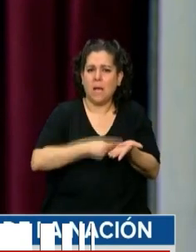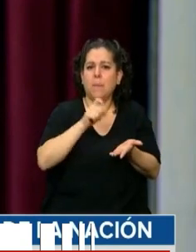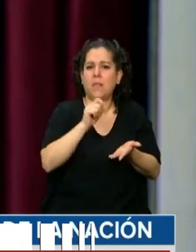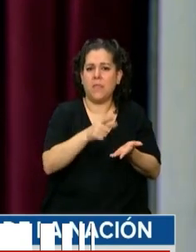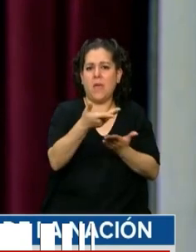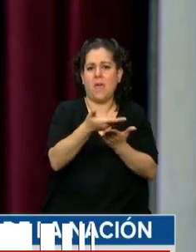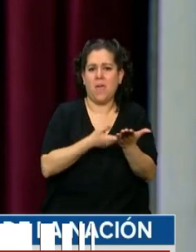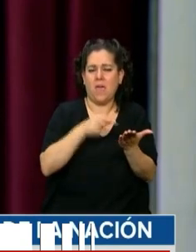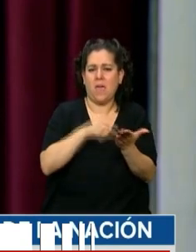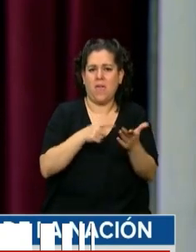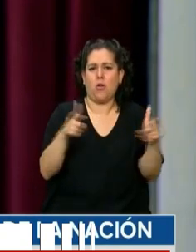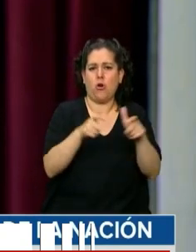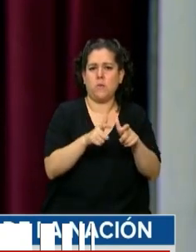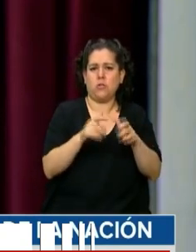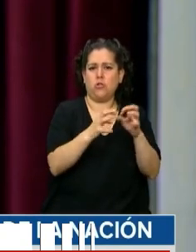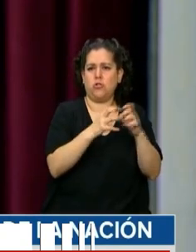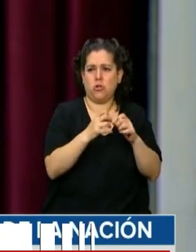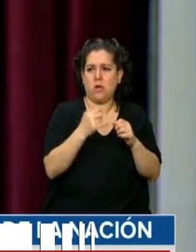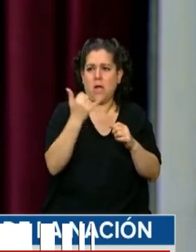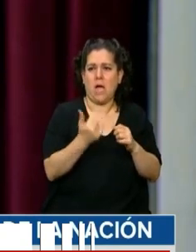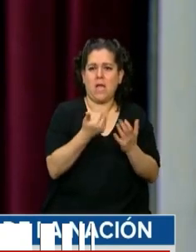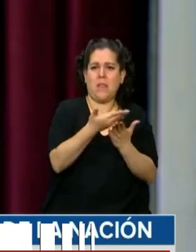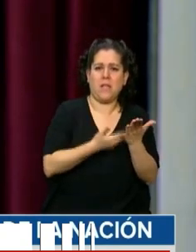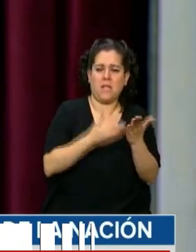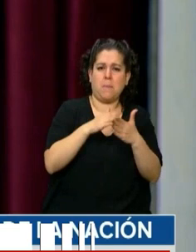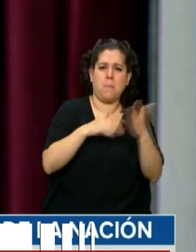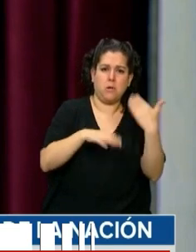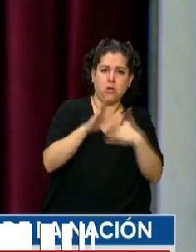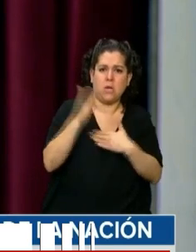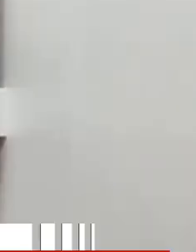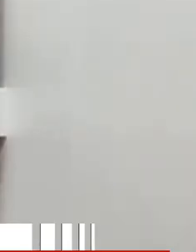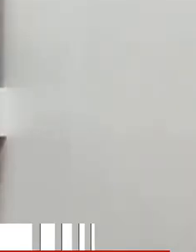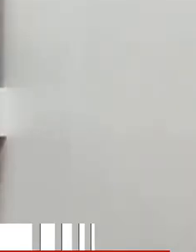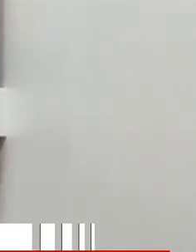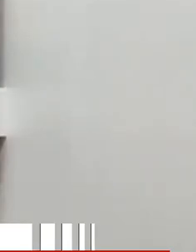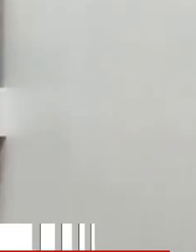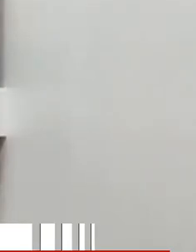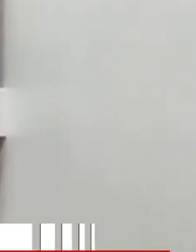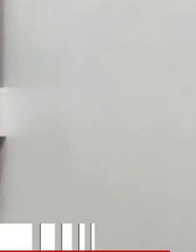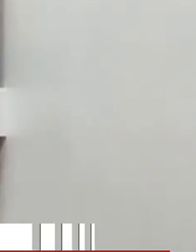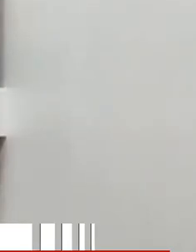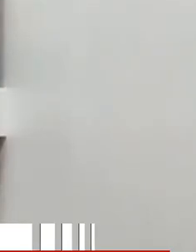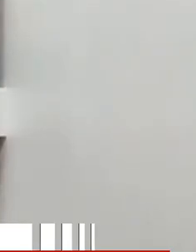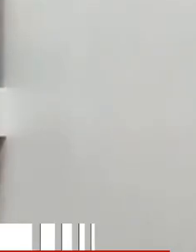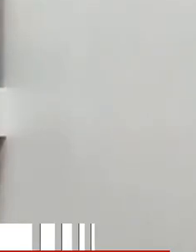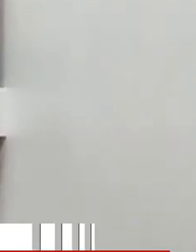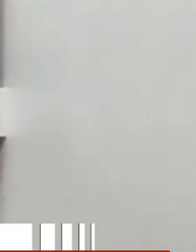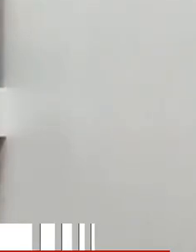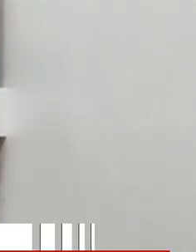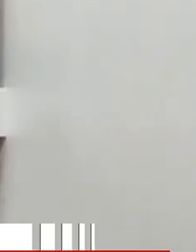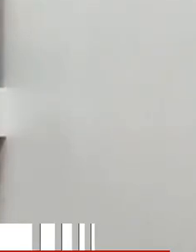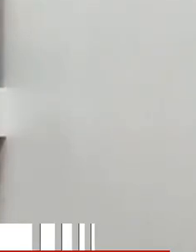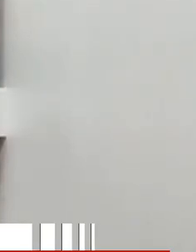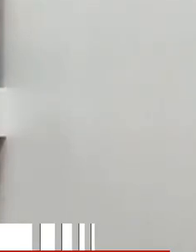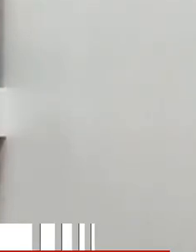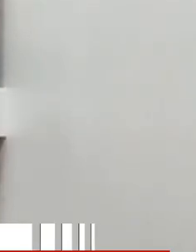del 31%. Entonces, evidentemente, hay un 30% que está perdiendo el propietario. Entonces, evidentemente, esta es la